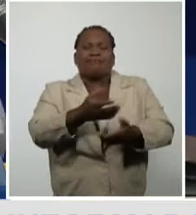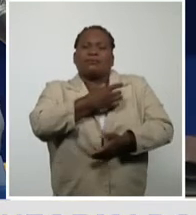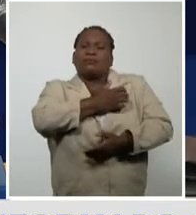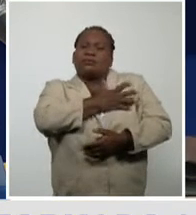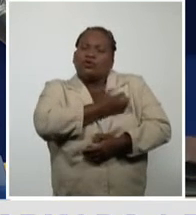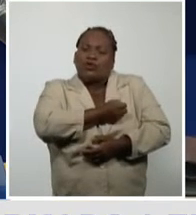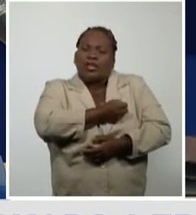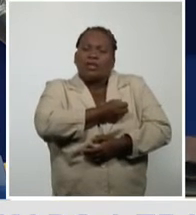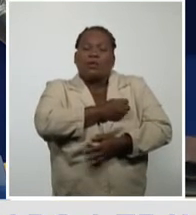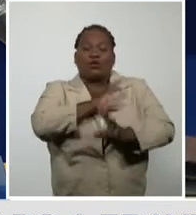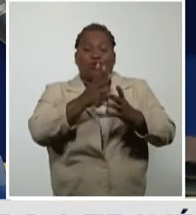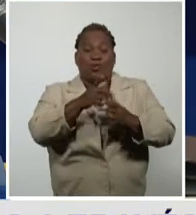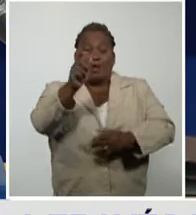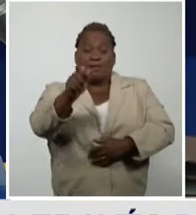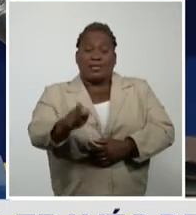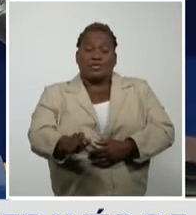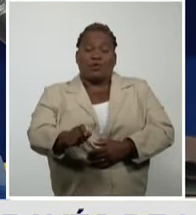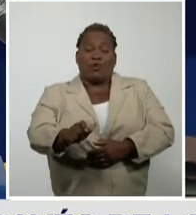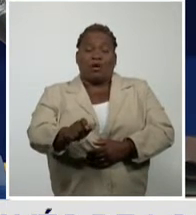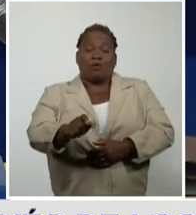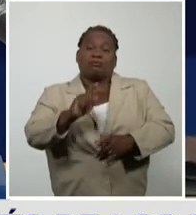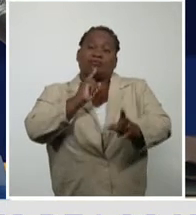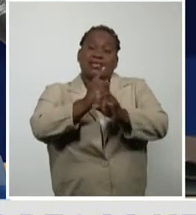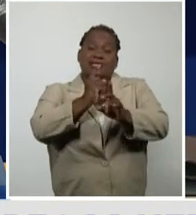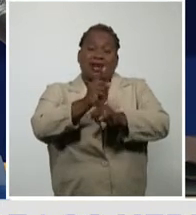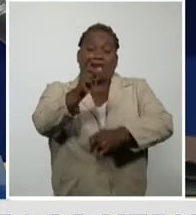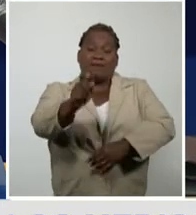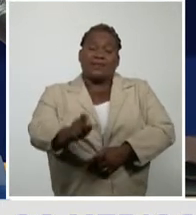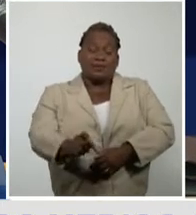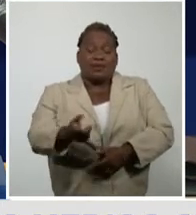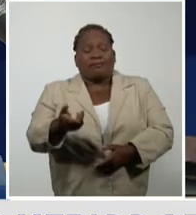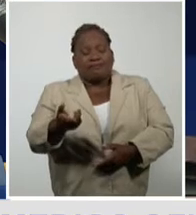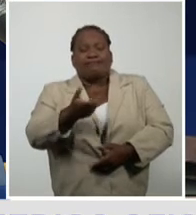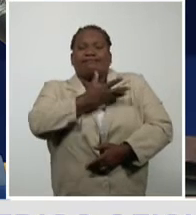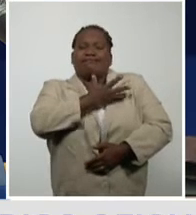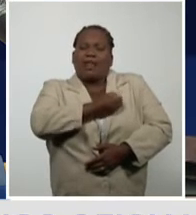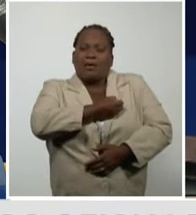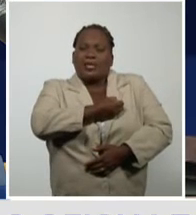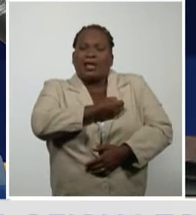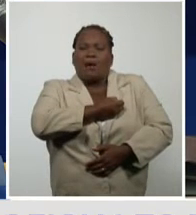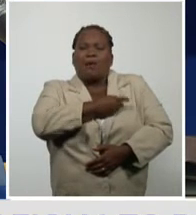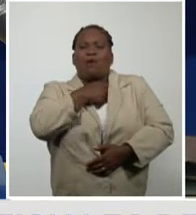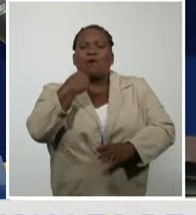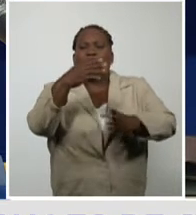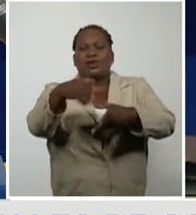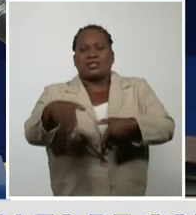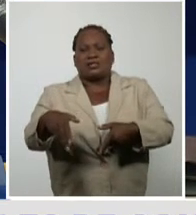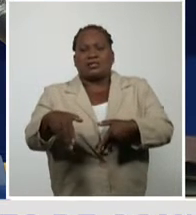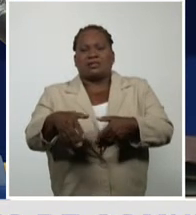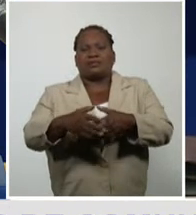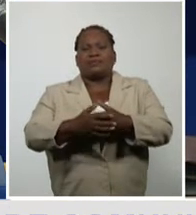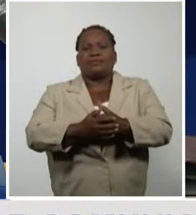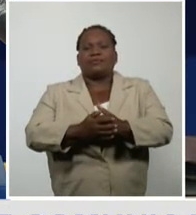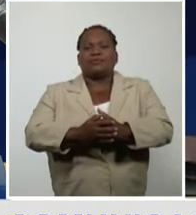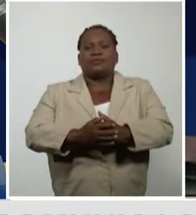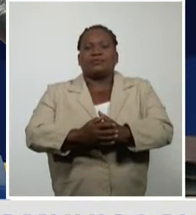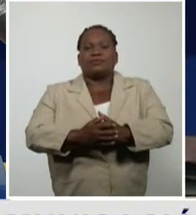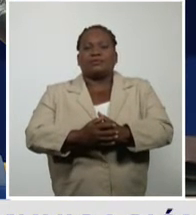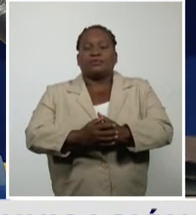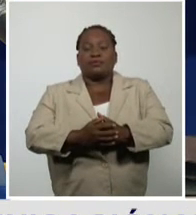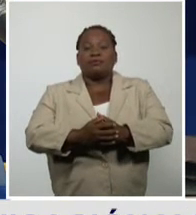personas allegadas a esta persona que falleció en el día de ayer. De